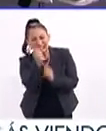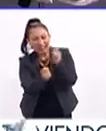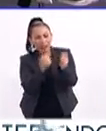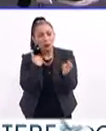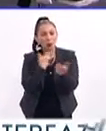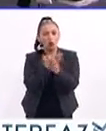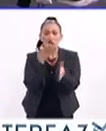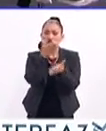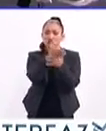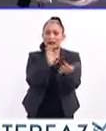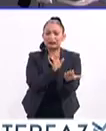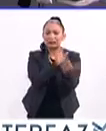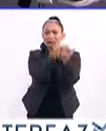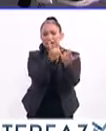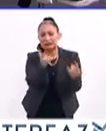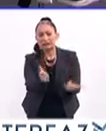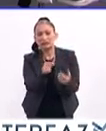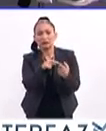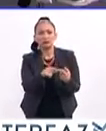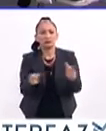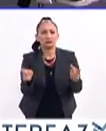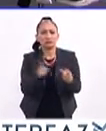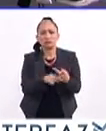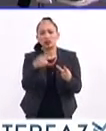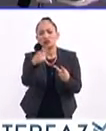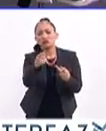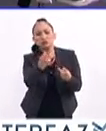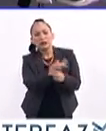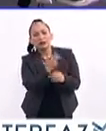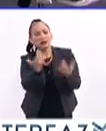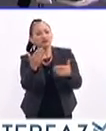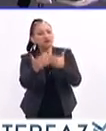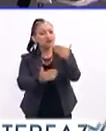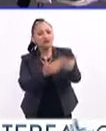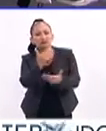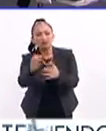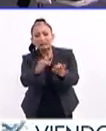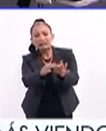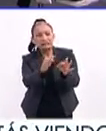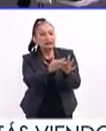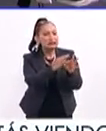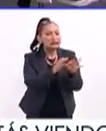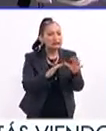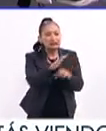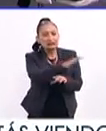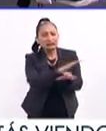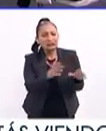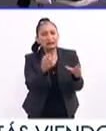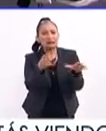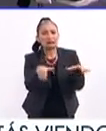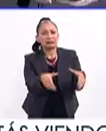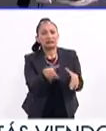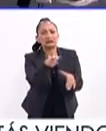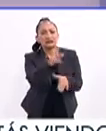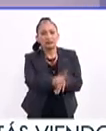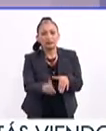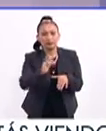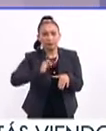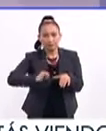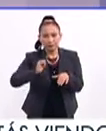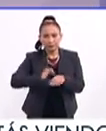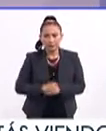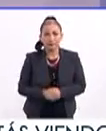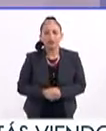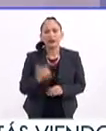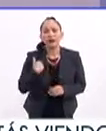mucha cercanía pues la historia y los sucesos precisos de lo que se conforma estos pueblos